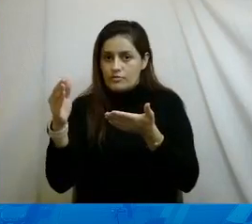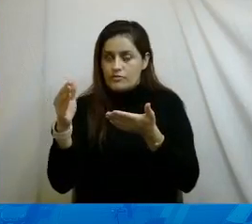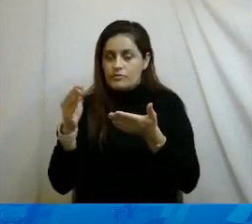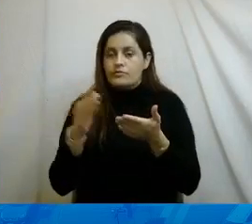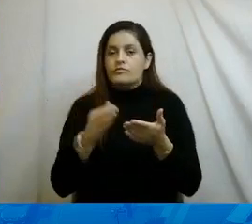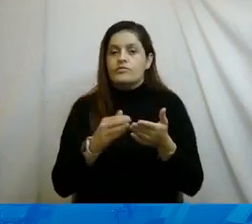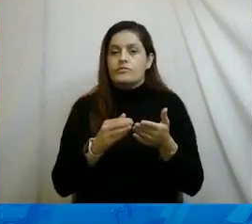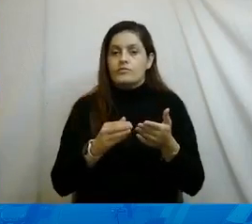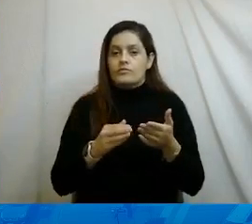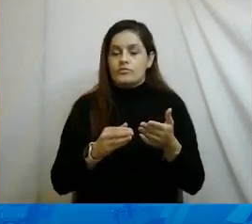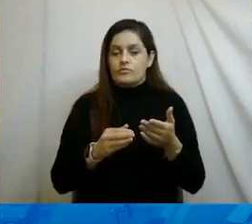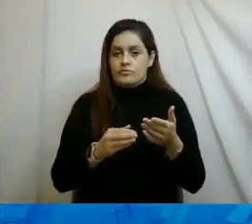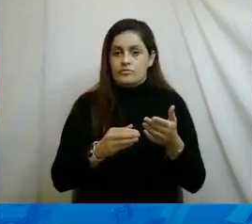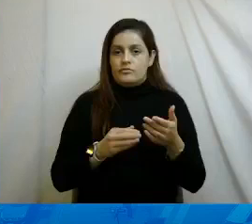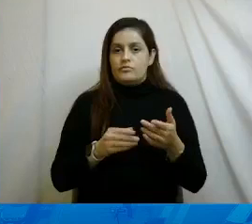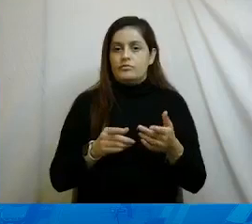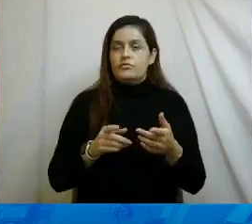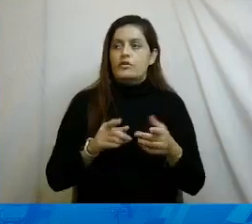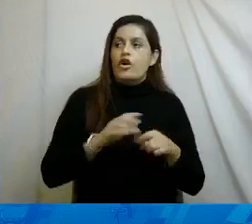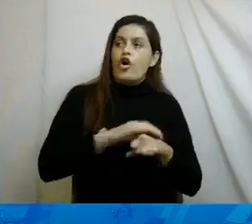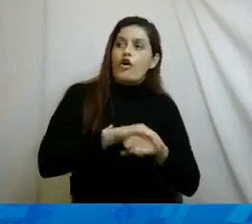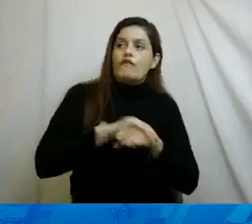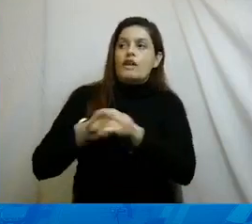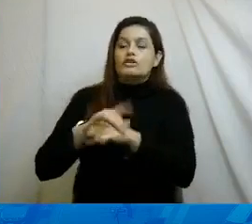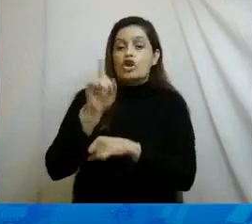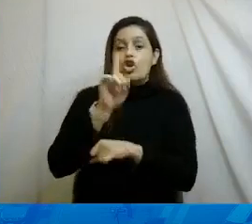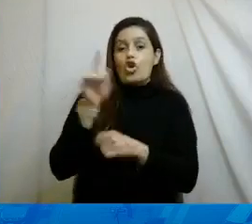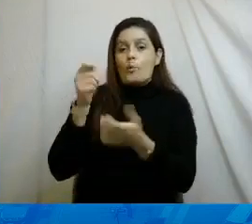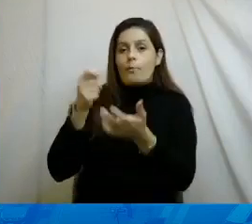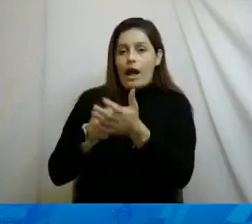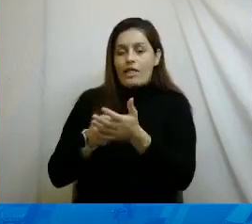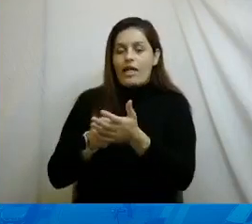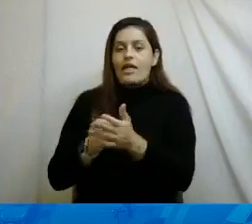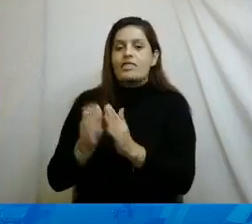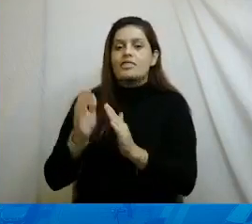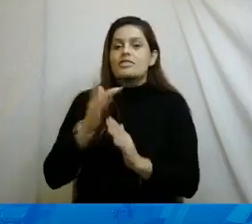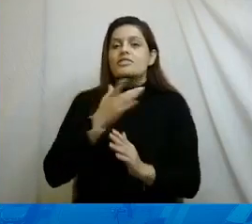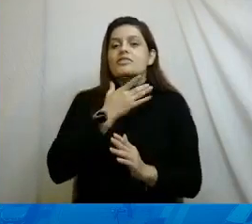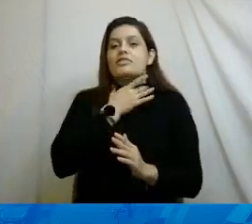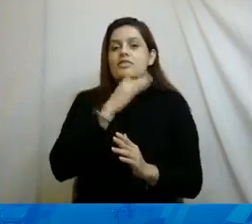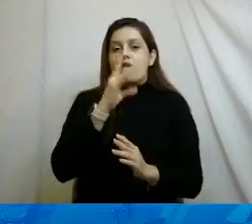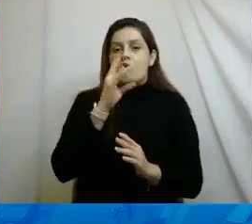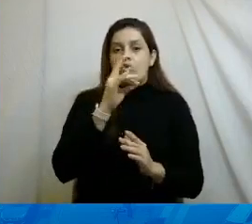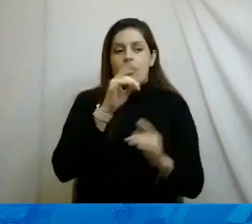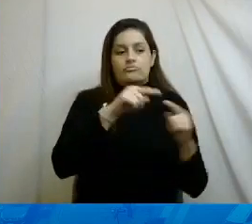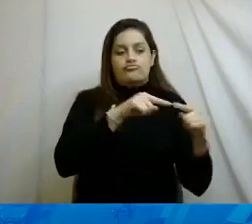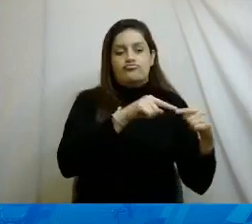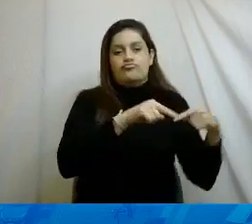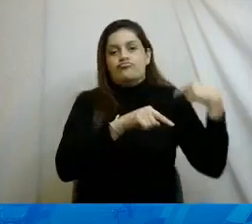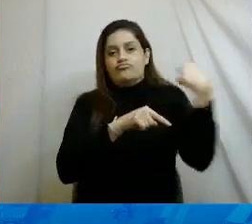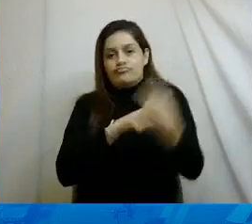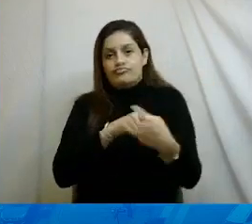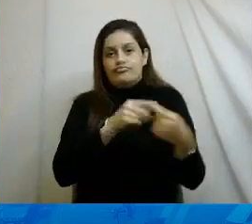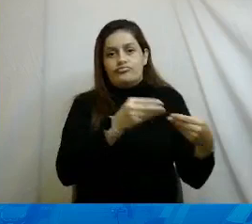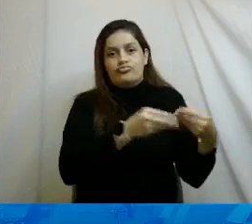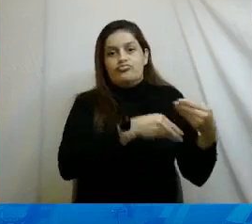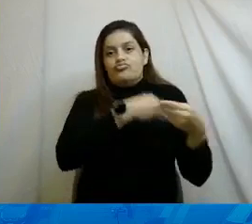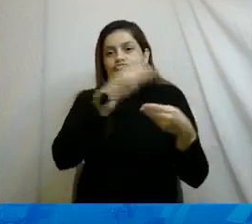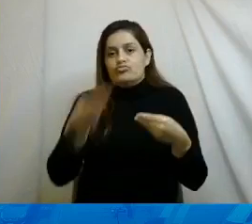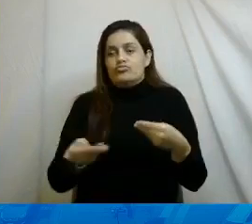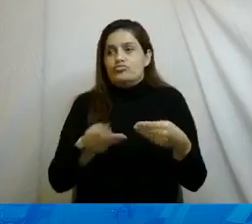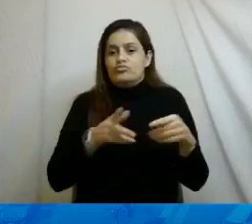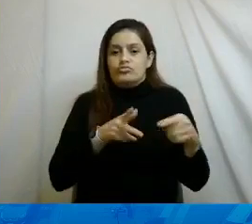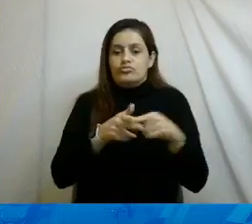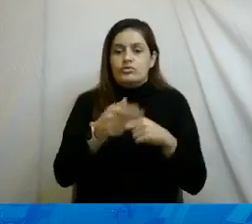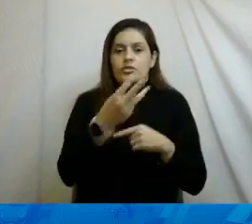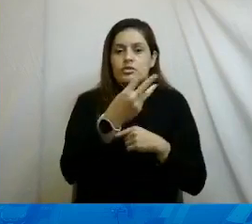obligaciones no pagadas, ¿cierto?, obligaciones pendientes, que se traspasan al año siguiente, porque el año se corta en 31 de